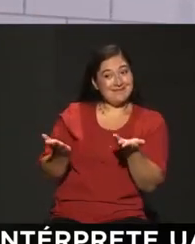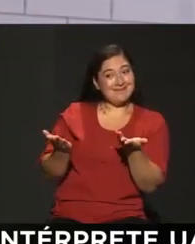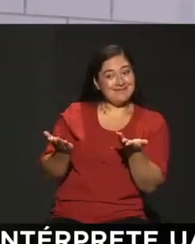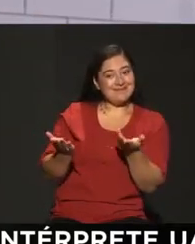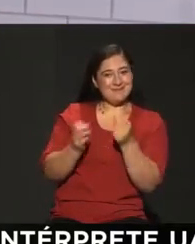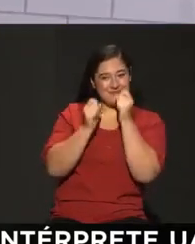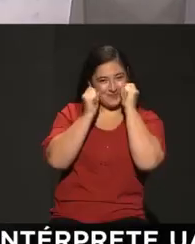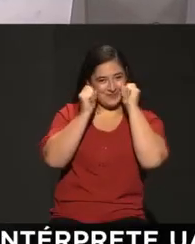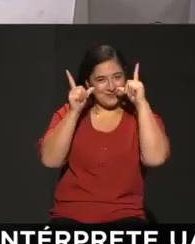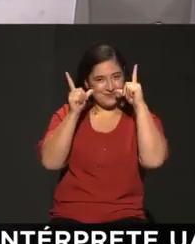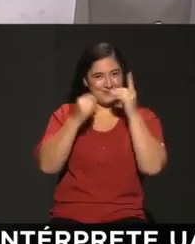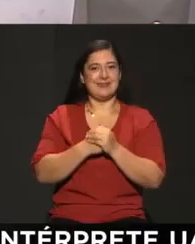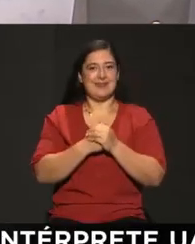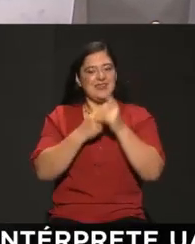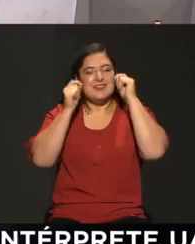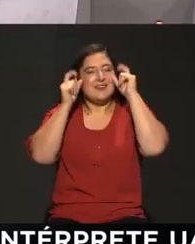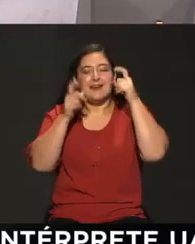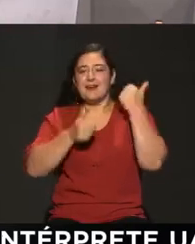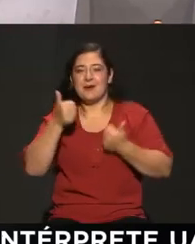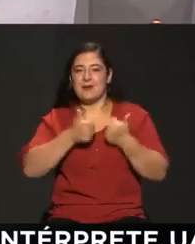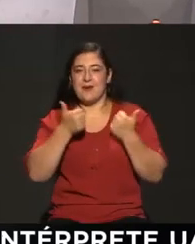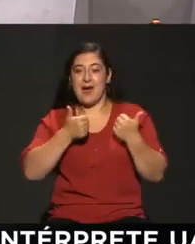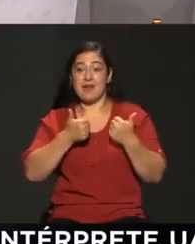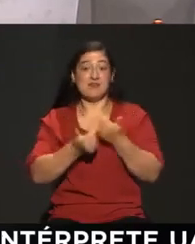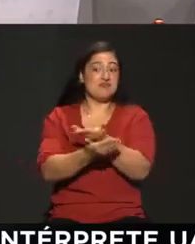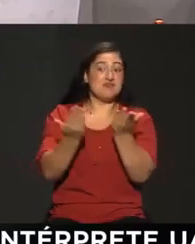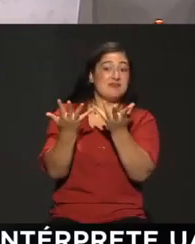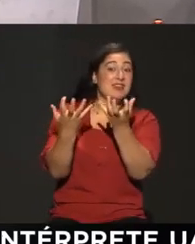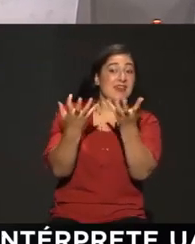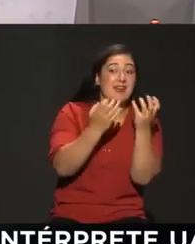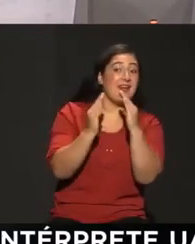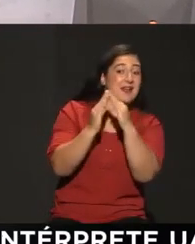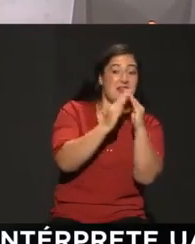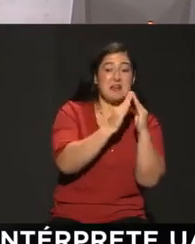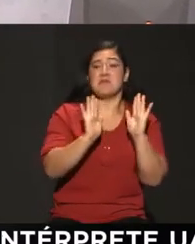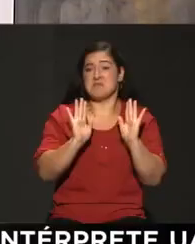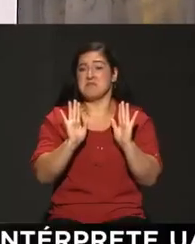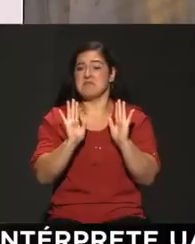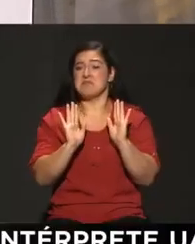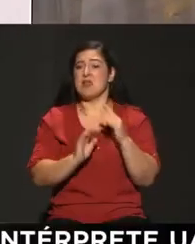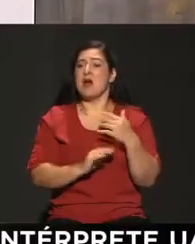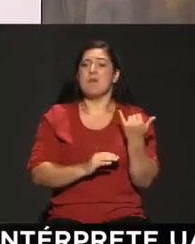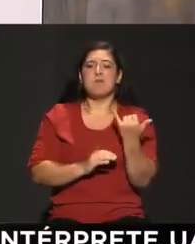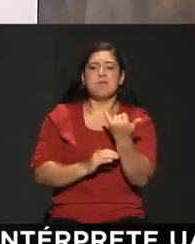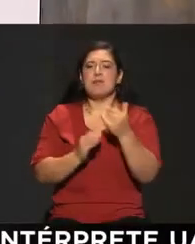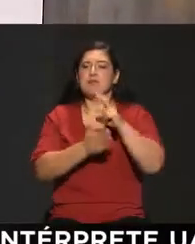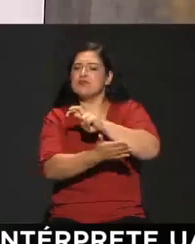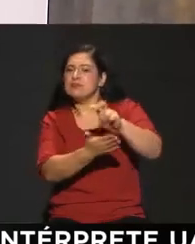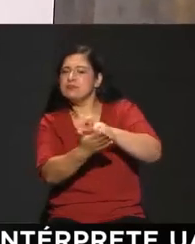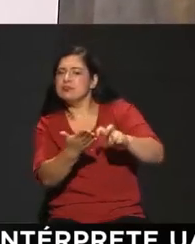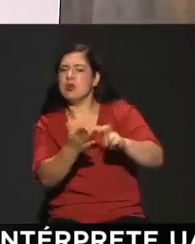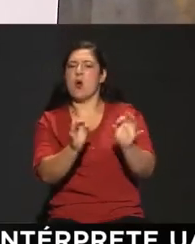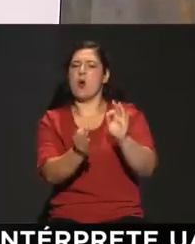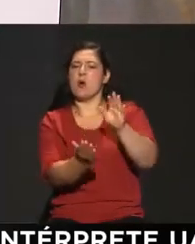Tenemos la sorpresa. ¿Y cuál es la sorpresa? Si quieren en casa lo pueden hacer así, si tienen una fotocopiadora o si tienen